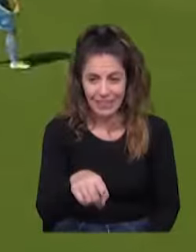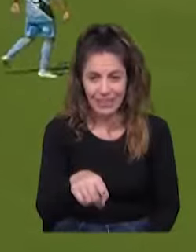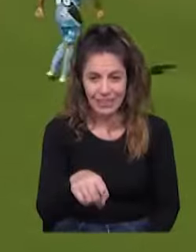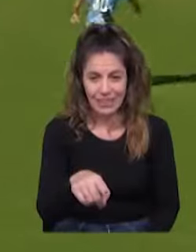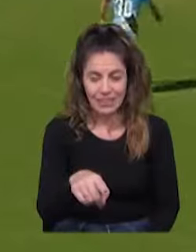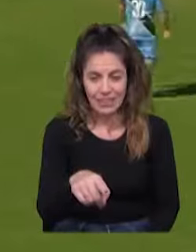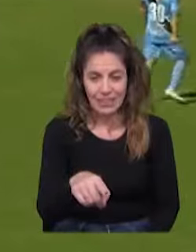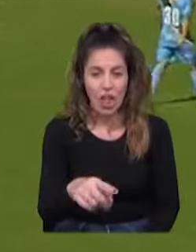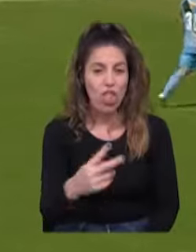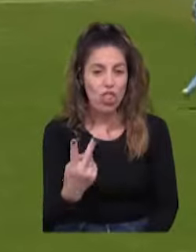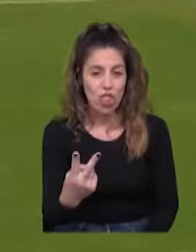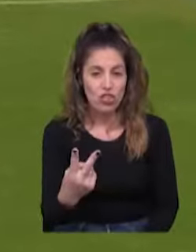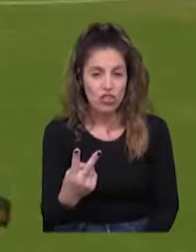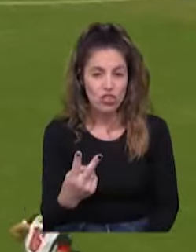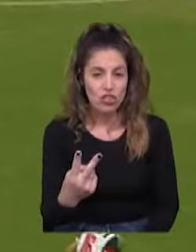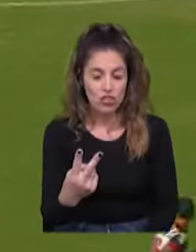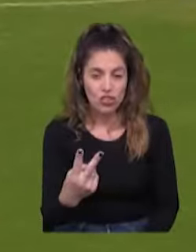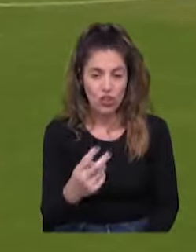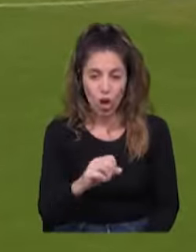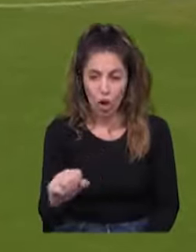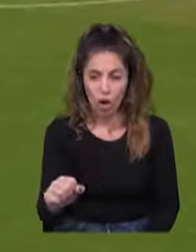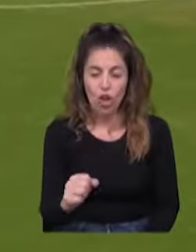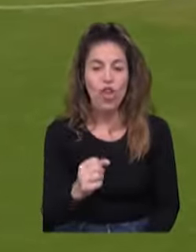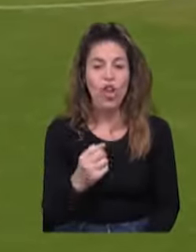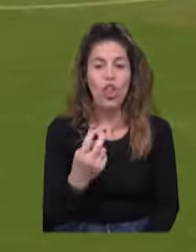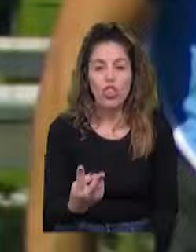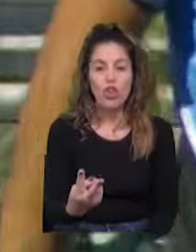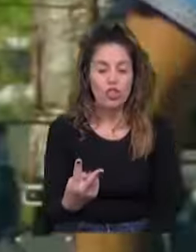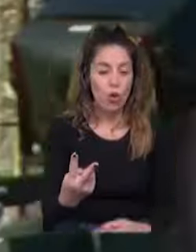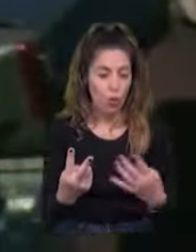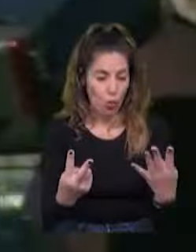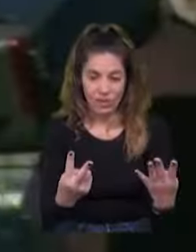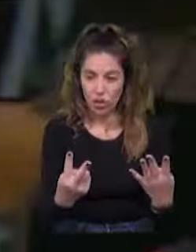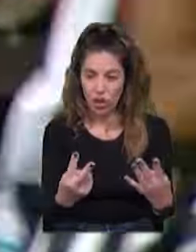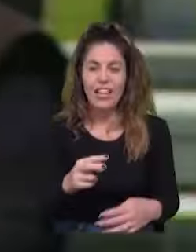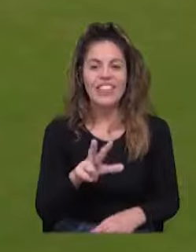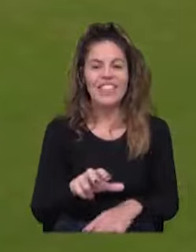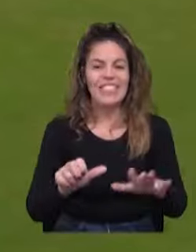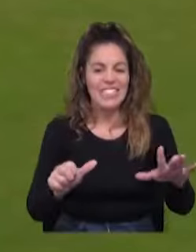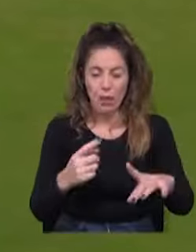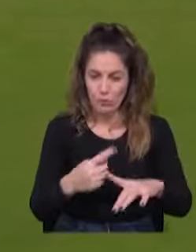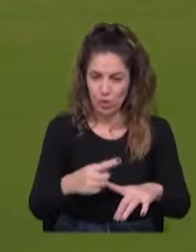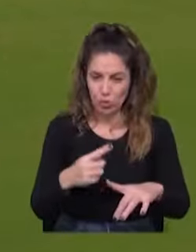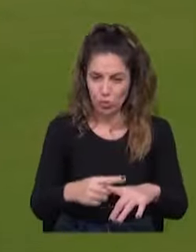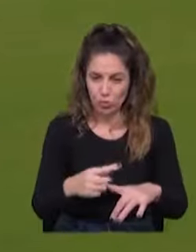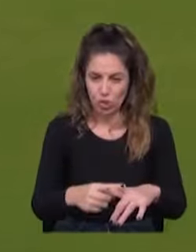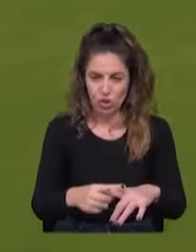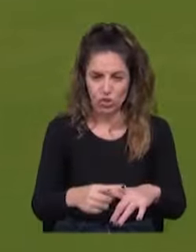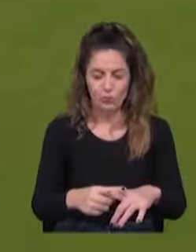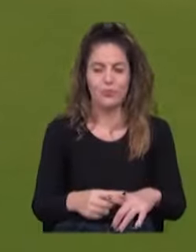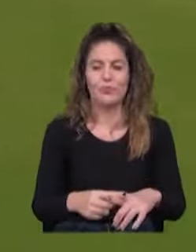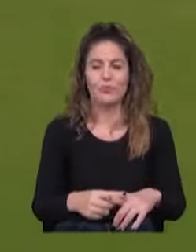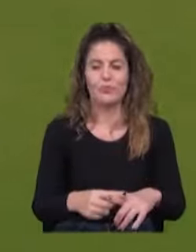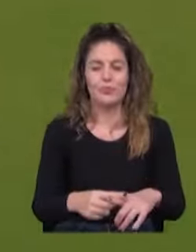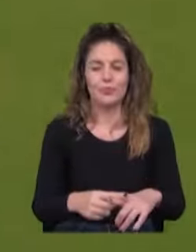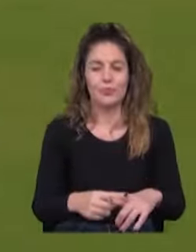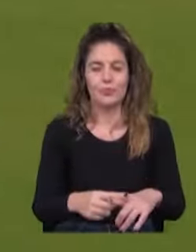iba a encontrar dos descuentos el 24 Ignacio jepes a los 36 partido que se jugó en capurro en el estadio de